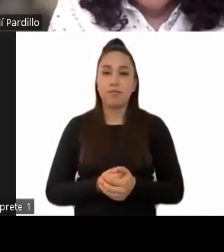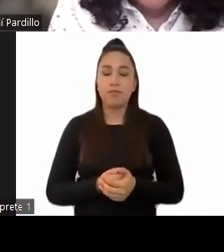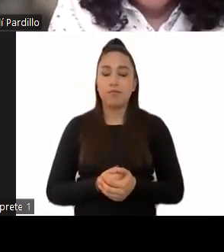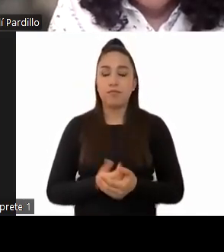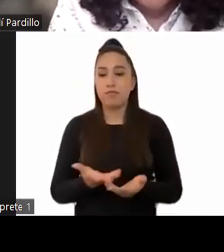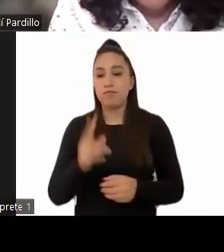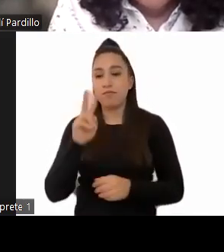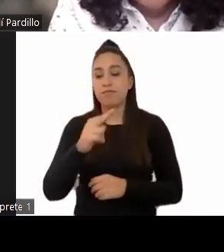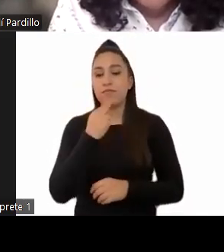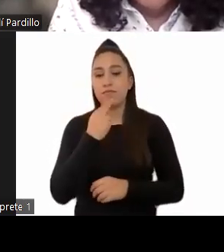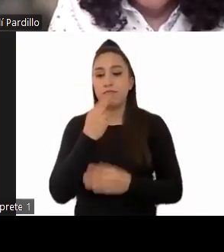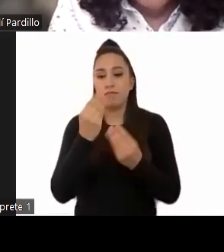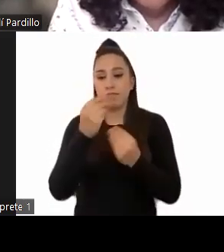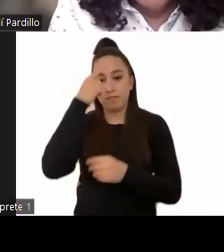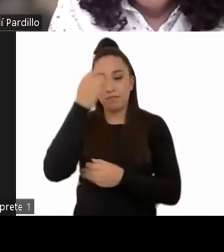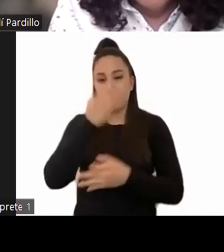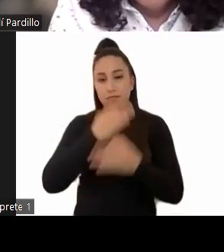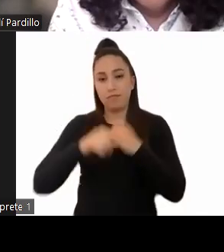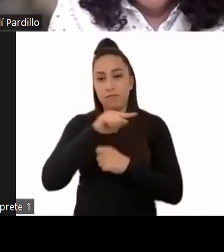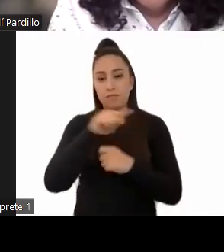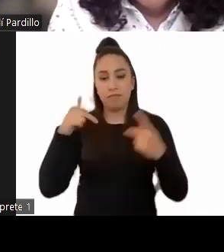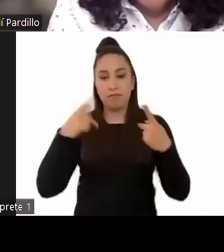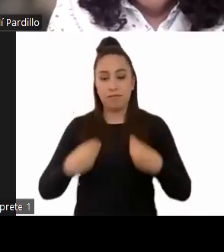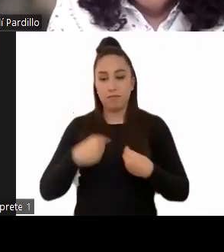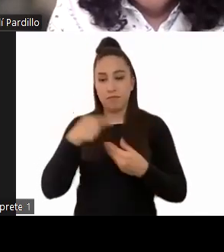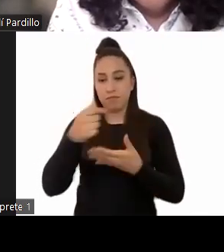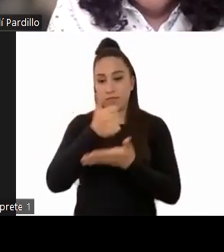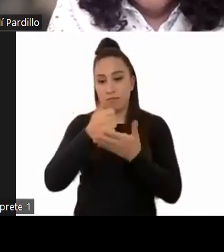en gran medida a nuestra población de la Ciudad de México,